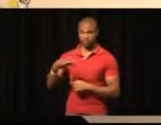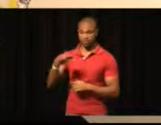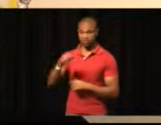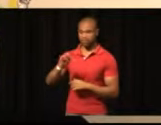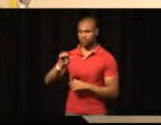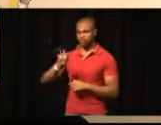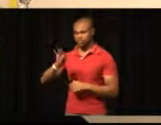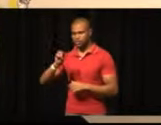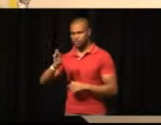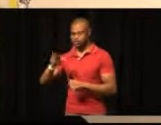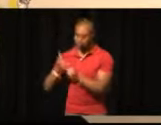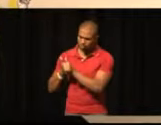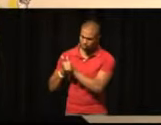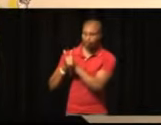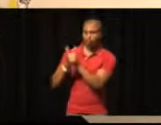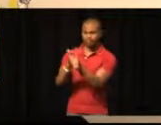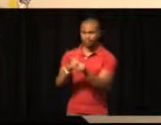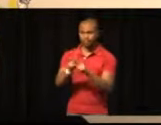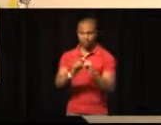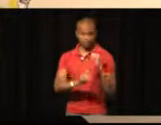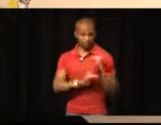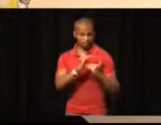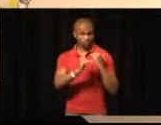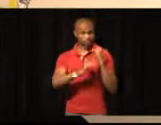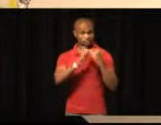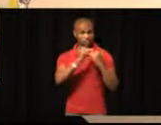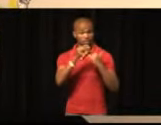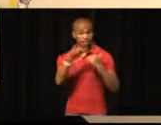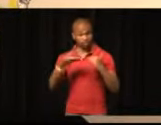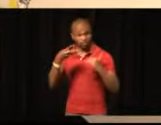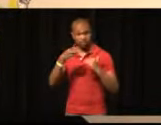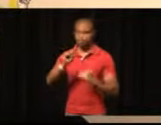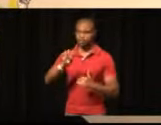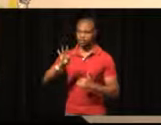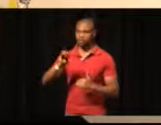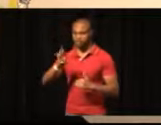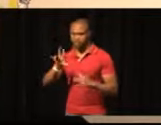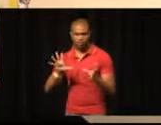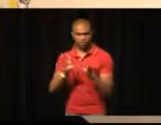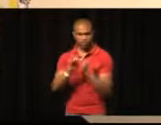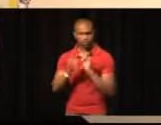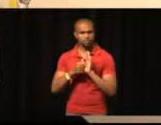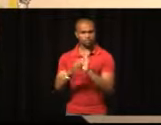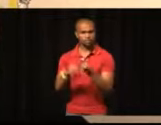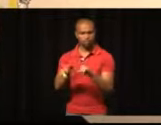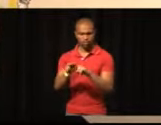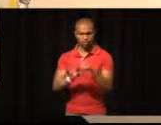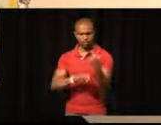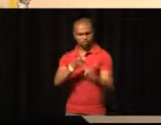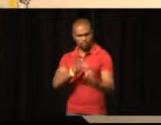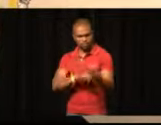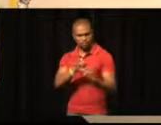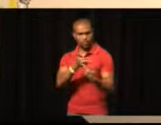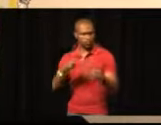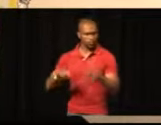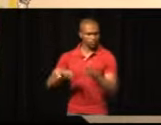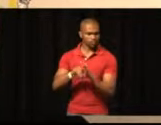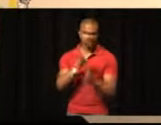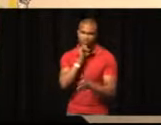tercer sector tiene que venir también con el desarrollo del tercer sector, trayendo resultados, discutiendo el tema